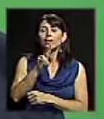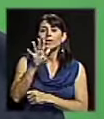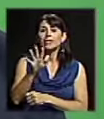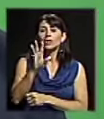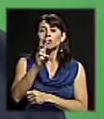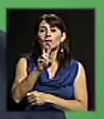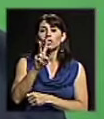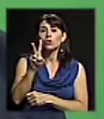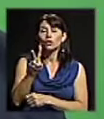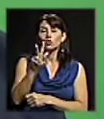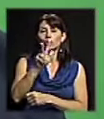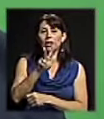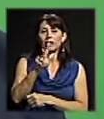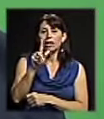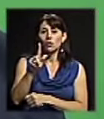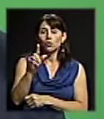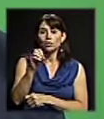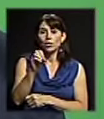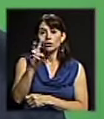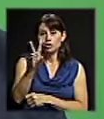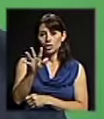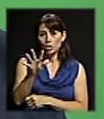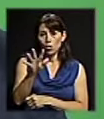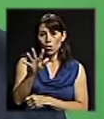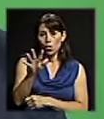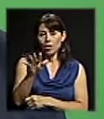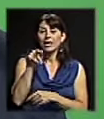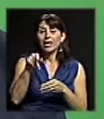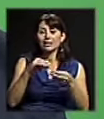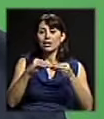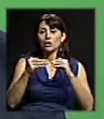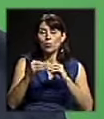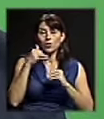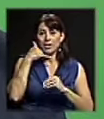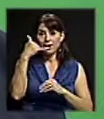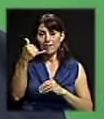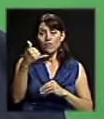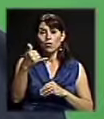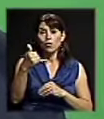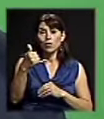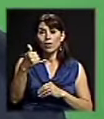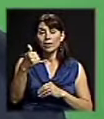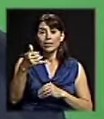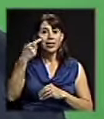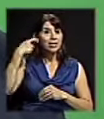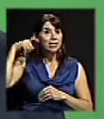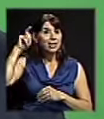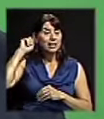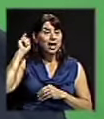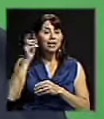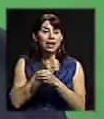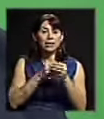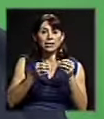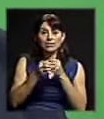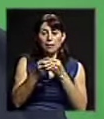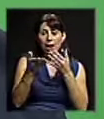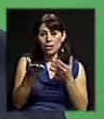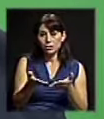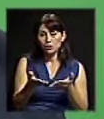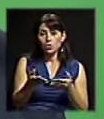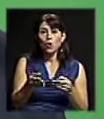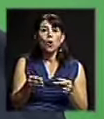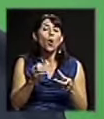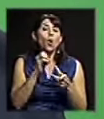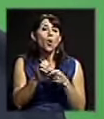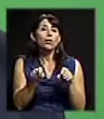2562 3105 que es el número de teléfono de la de la secretaria del despacho y si